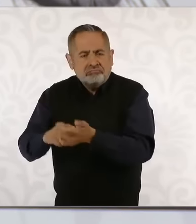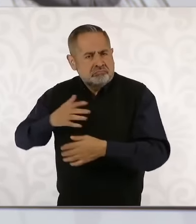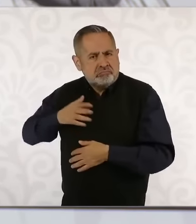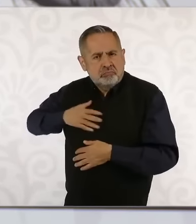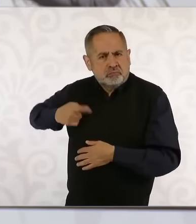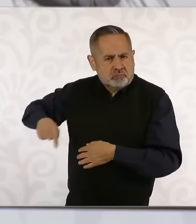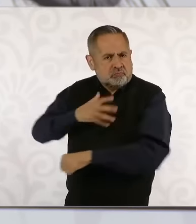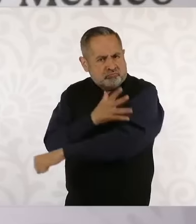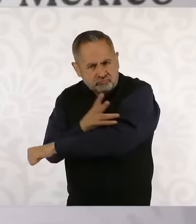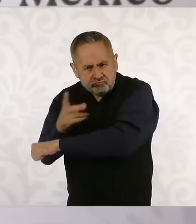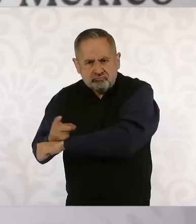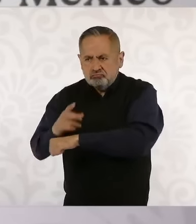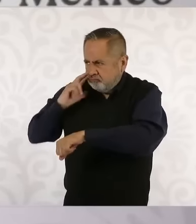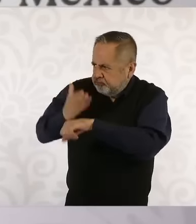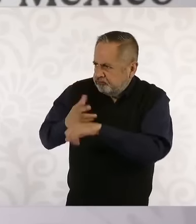responsable.